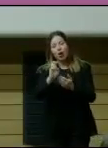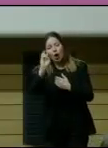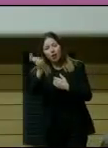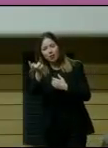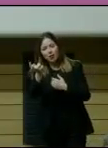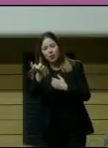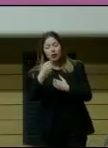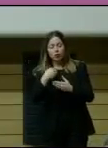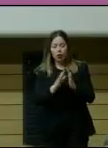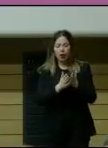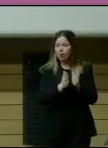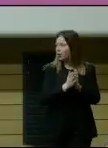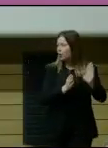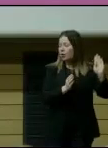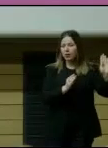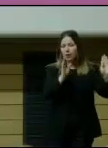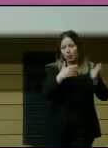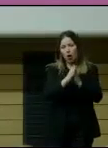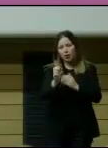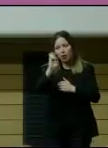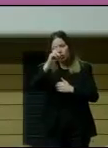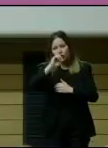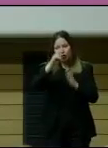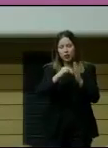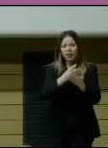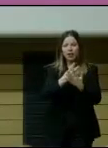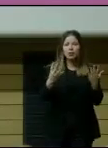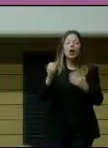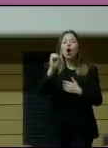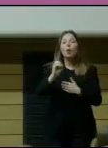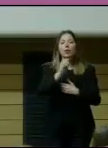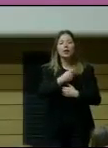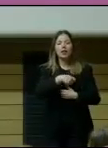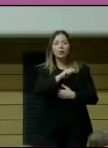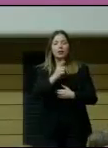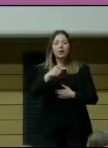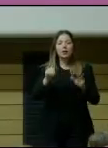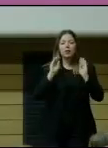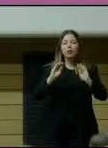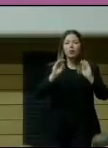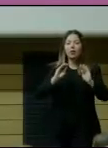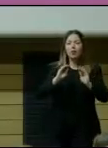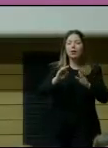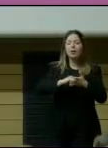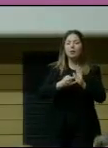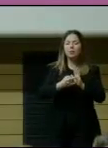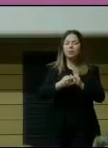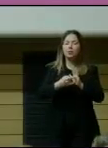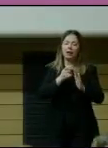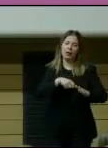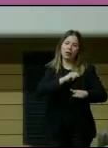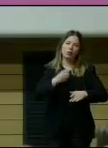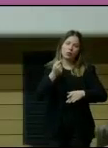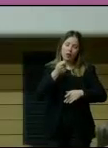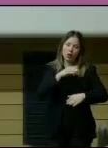he venido a hablar de este libro, pero tengo otro de 2019 que se llama Opioides en España, también financiado por la Plan Nacional sobre Drogas, en que